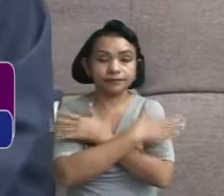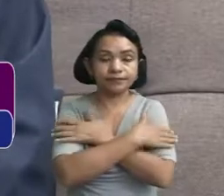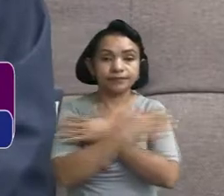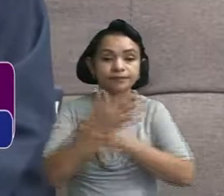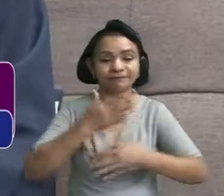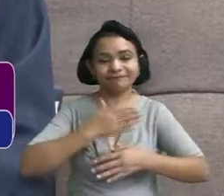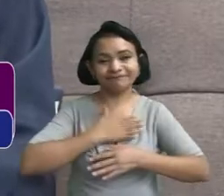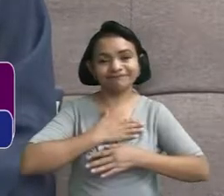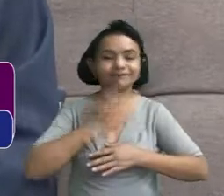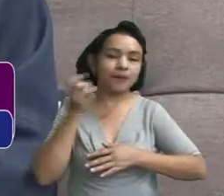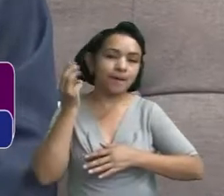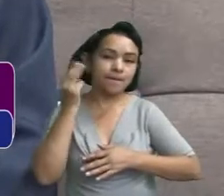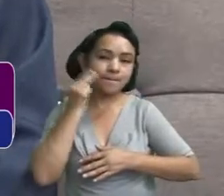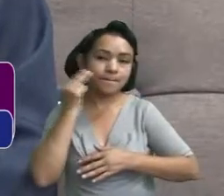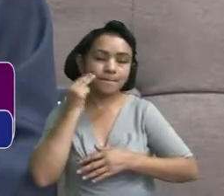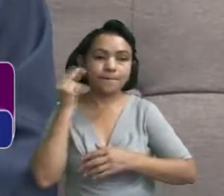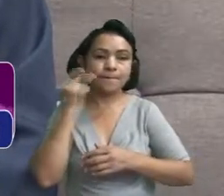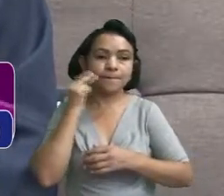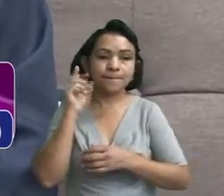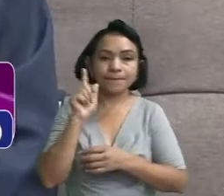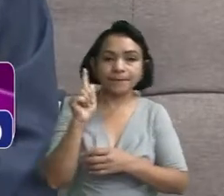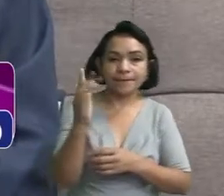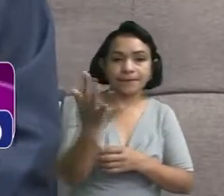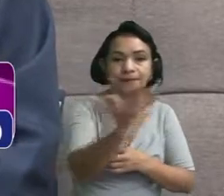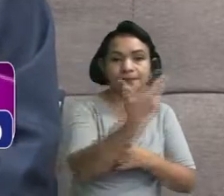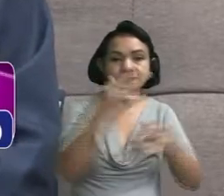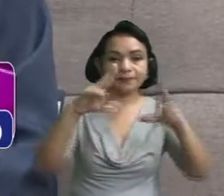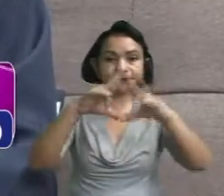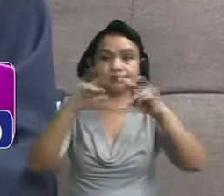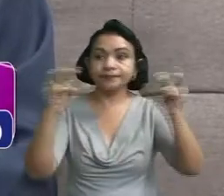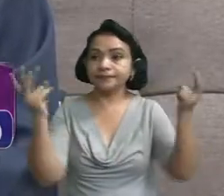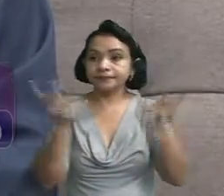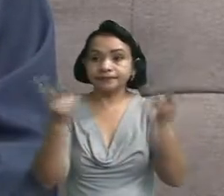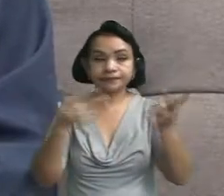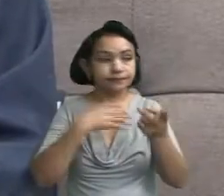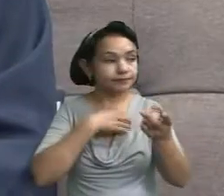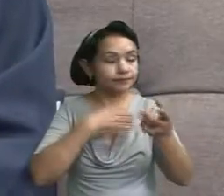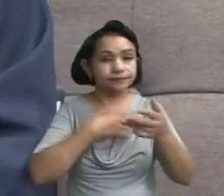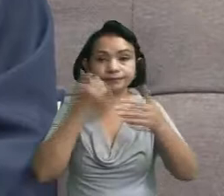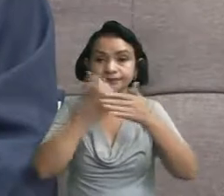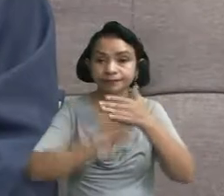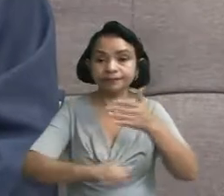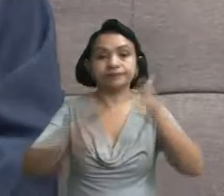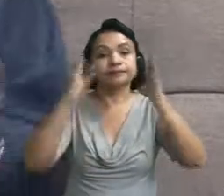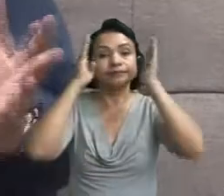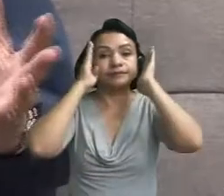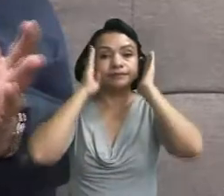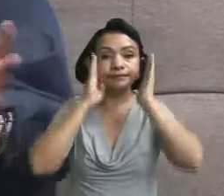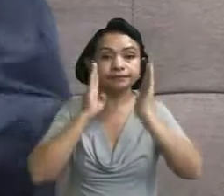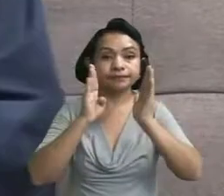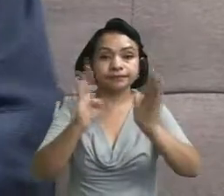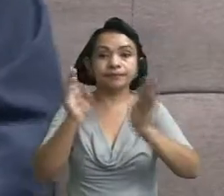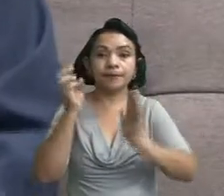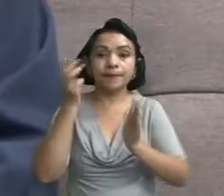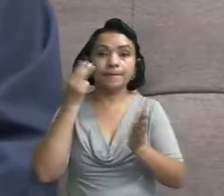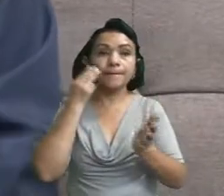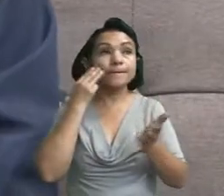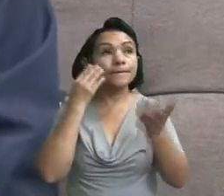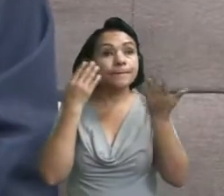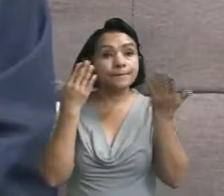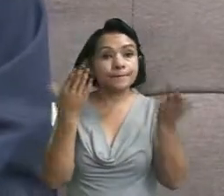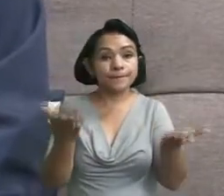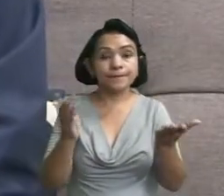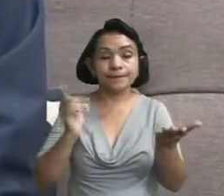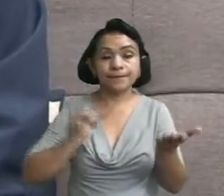madre y a todas aquellas que forjan a los hijos con mucho sacrificio, con mucha dedicación. Y también en mayo conmemoramos